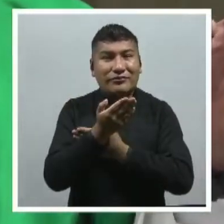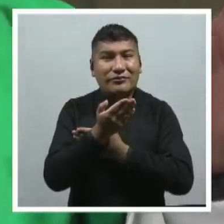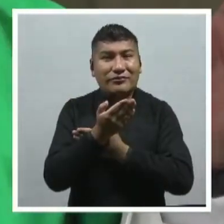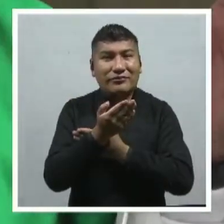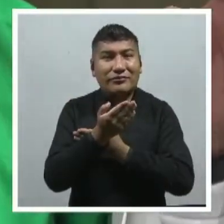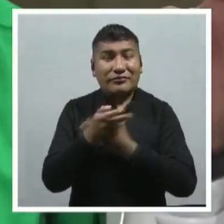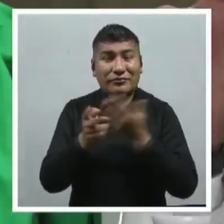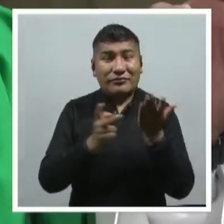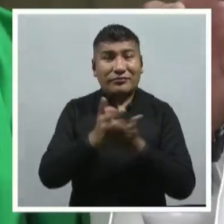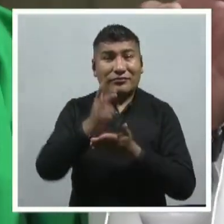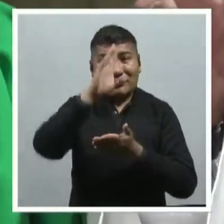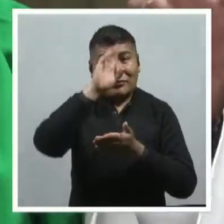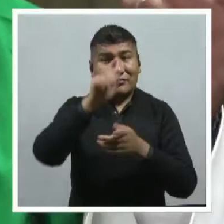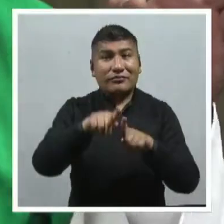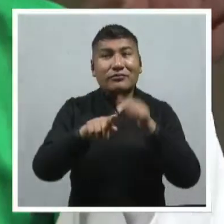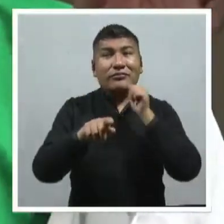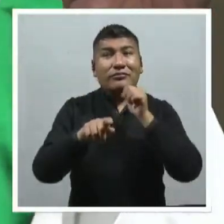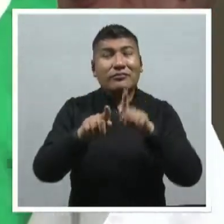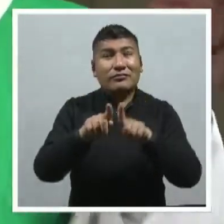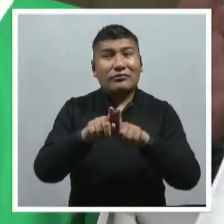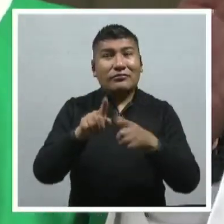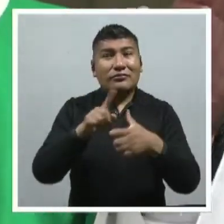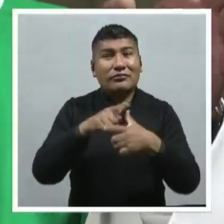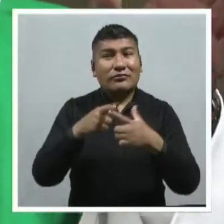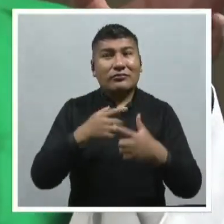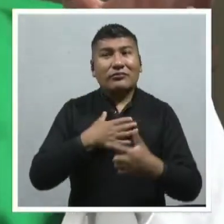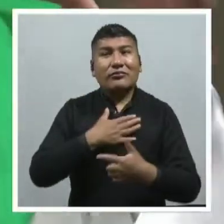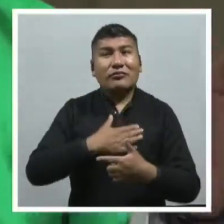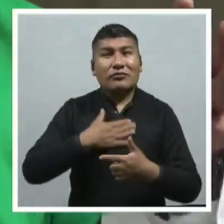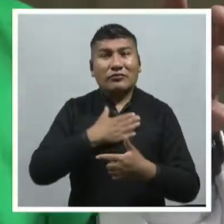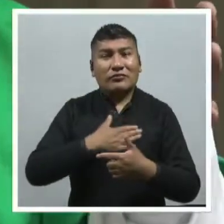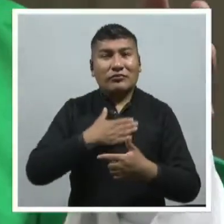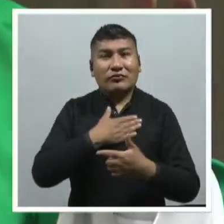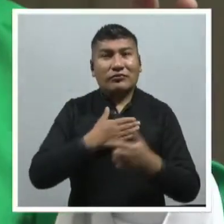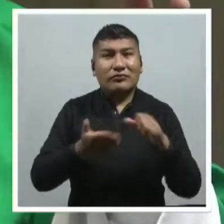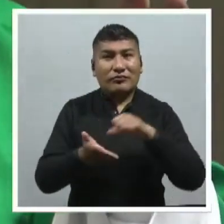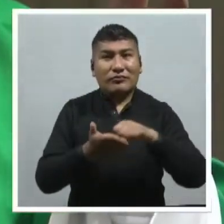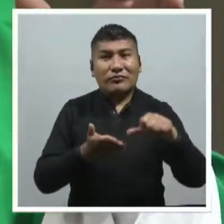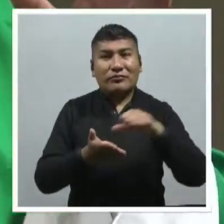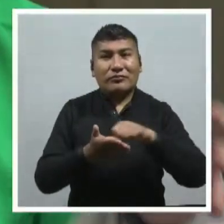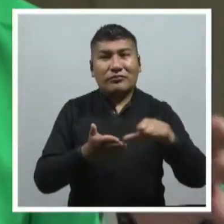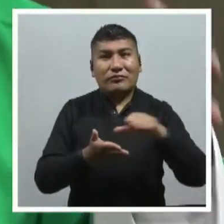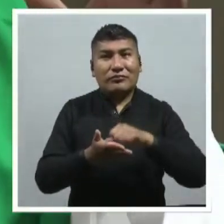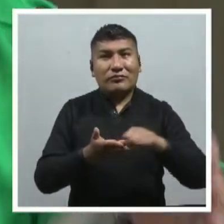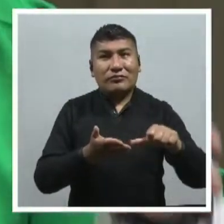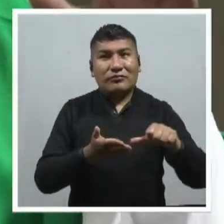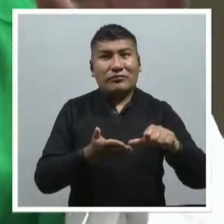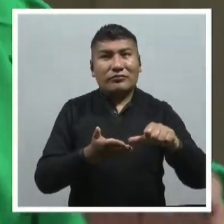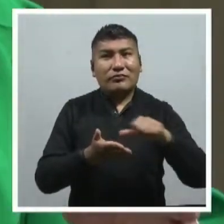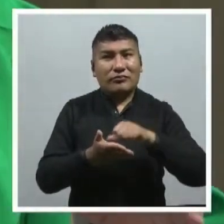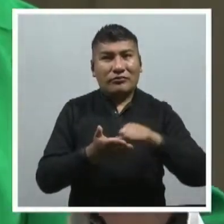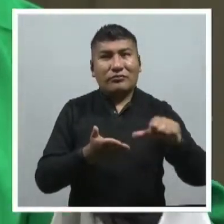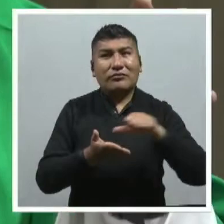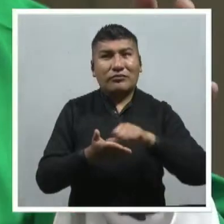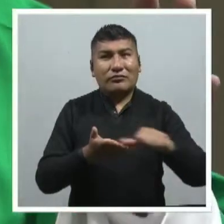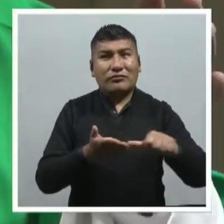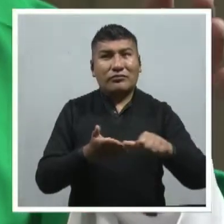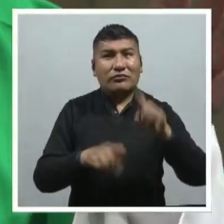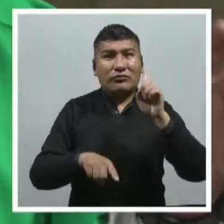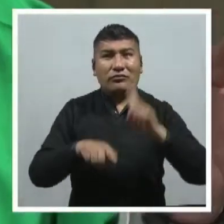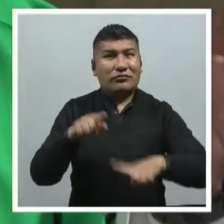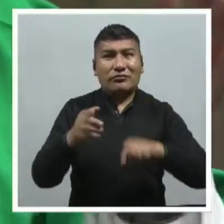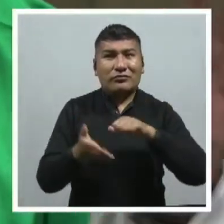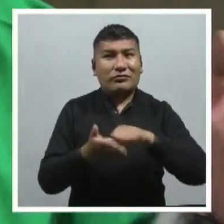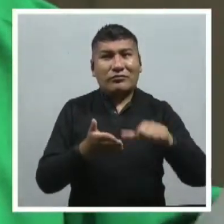queridos hermanos? Entonces, por favor, gástenlo, ¿ya? Gástenlo, gástenlo, gástenlo. Si no pueden